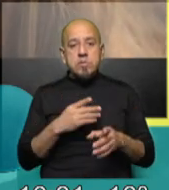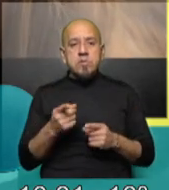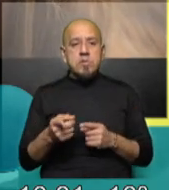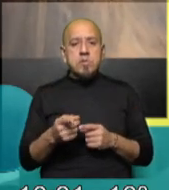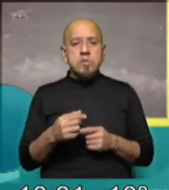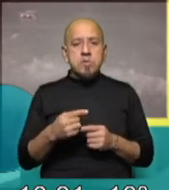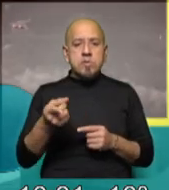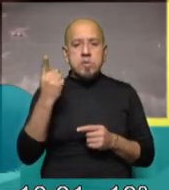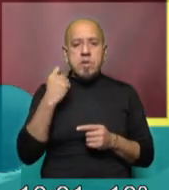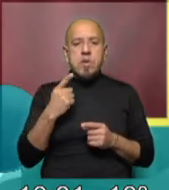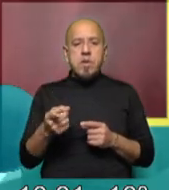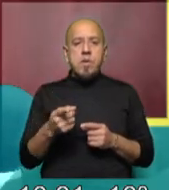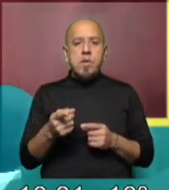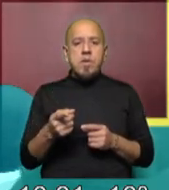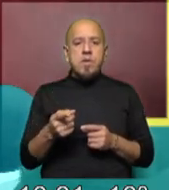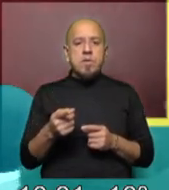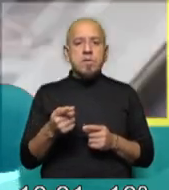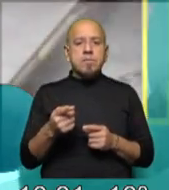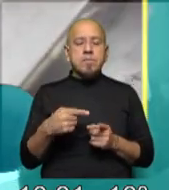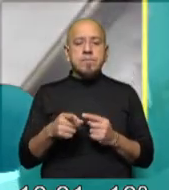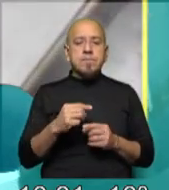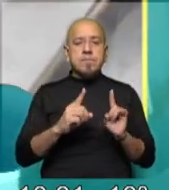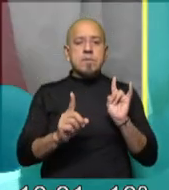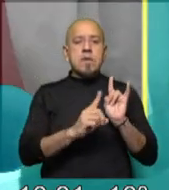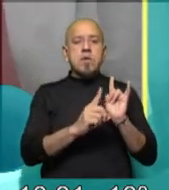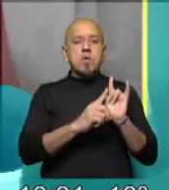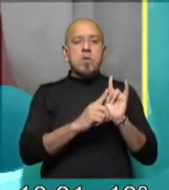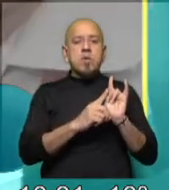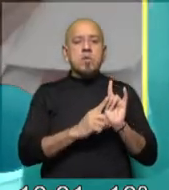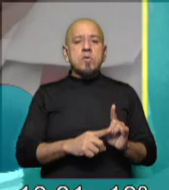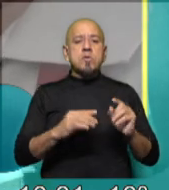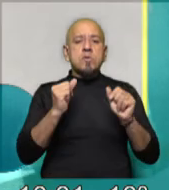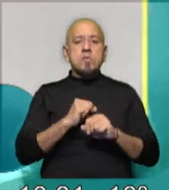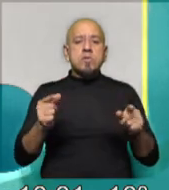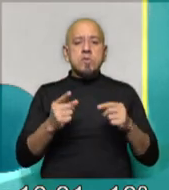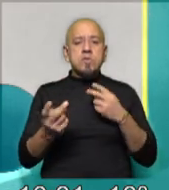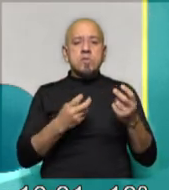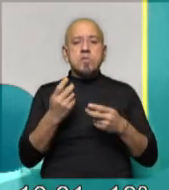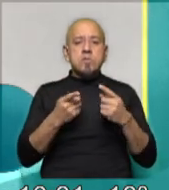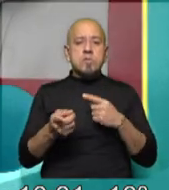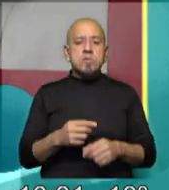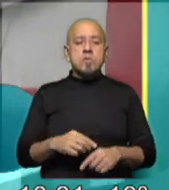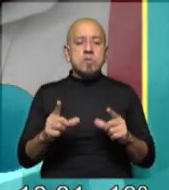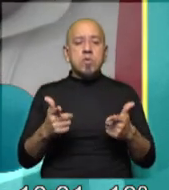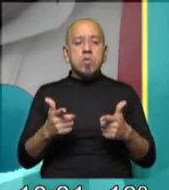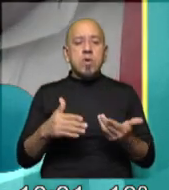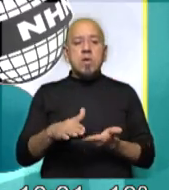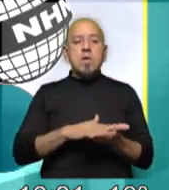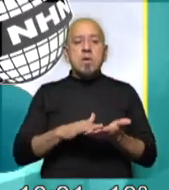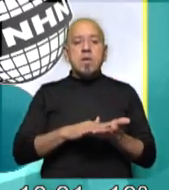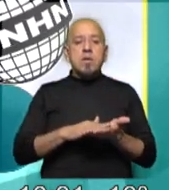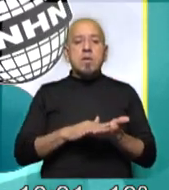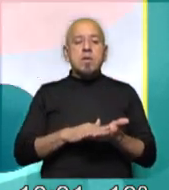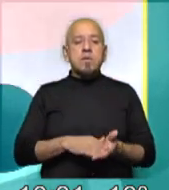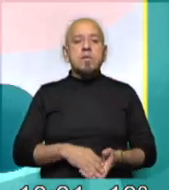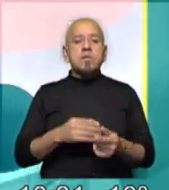Ya está. Ayer se estrenó en YouTube, o sea que pueden ir ahí, la pueden buscar como No hay nadie, y se van a reír